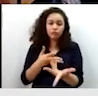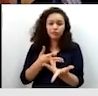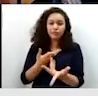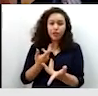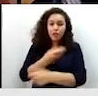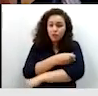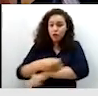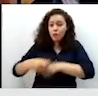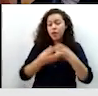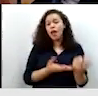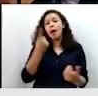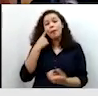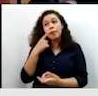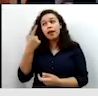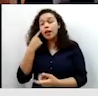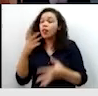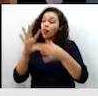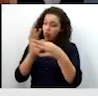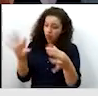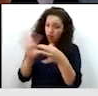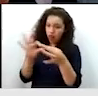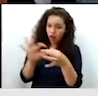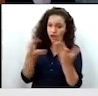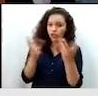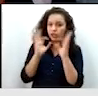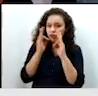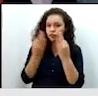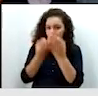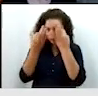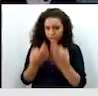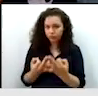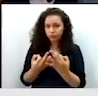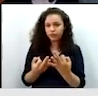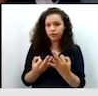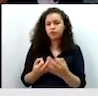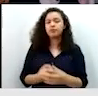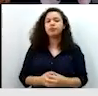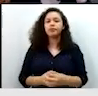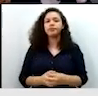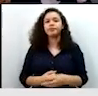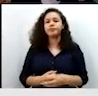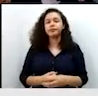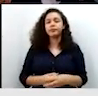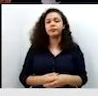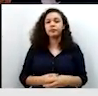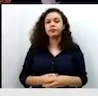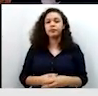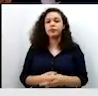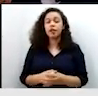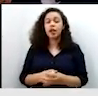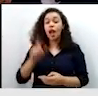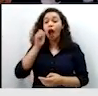familia, mostrarles cómo se debe de hacer el lavado de manos, que es colocar jaboncito